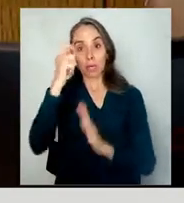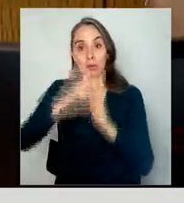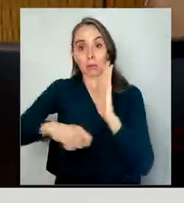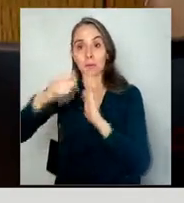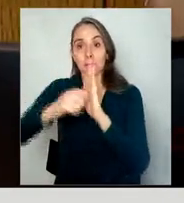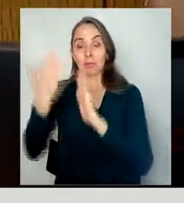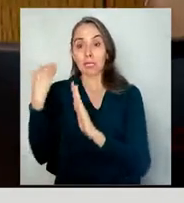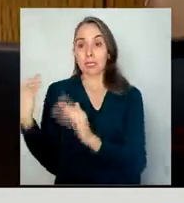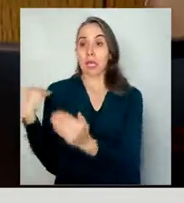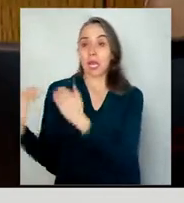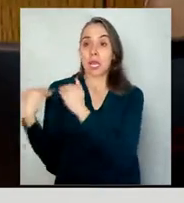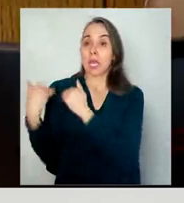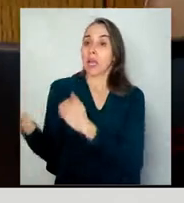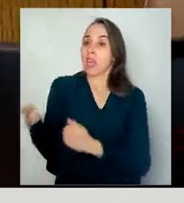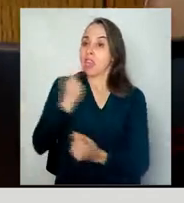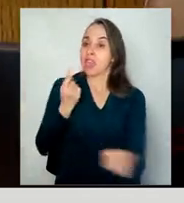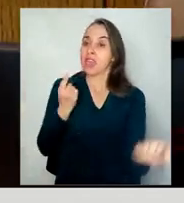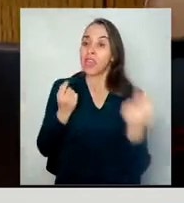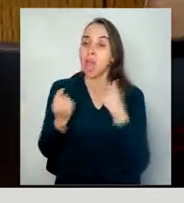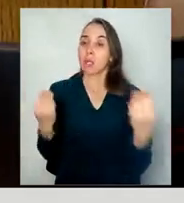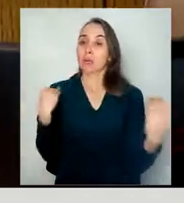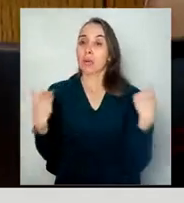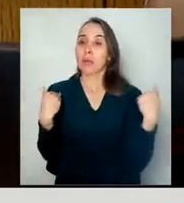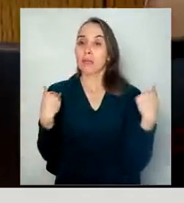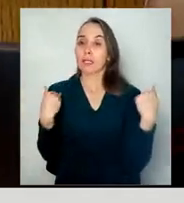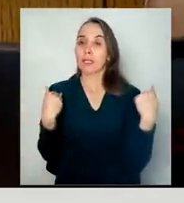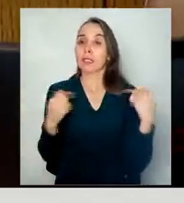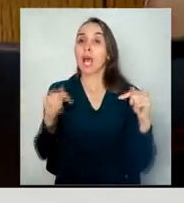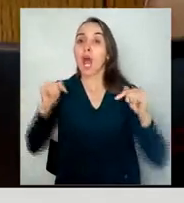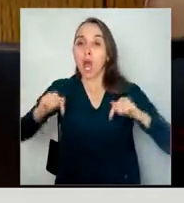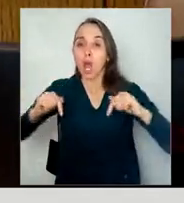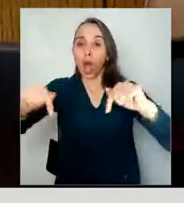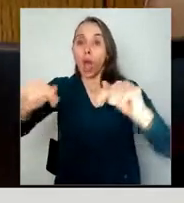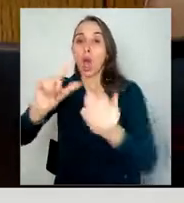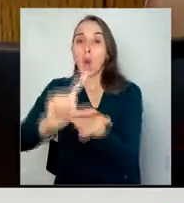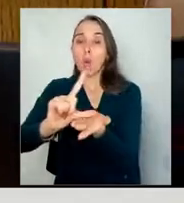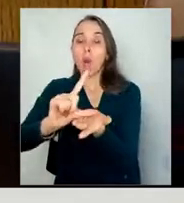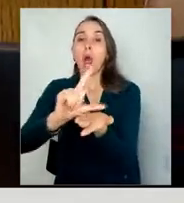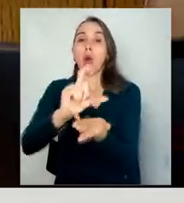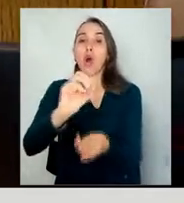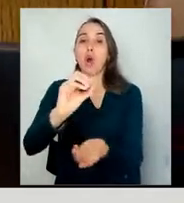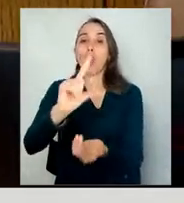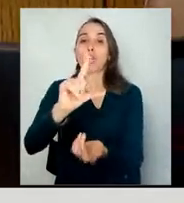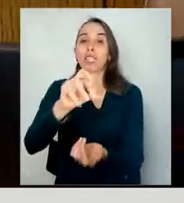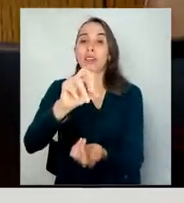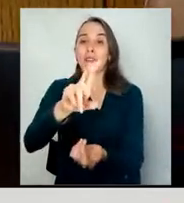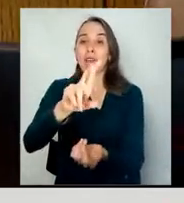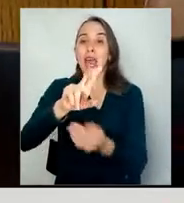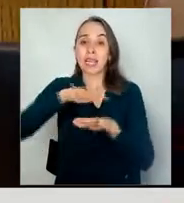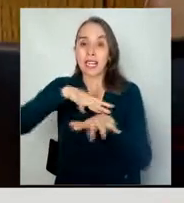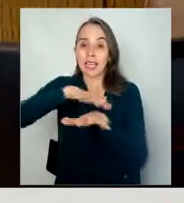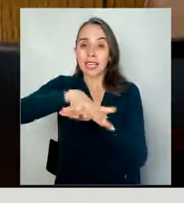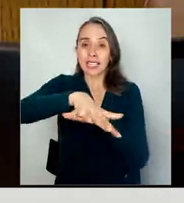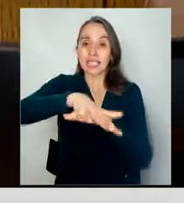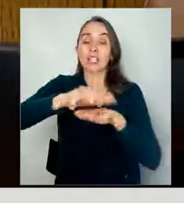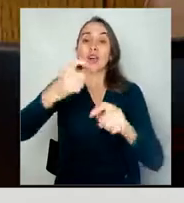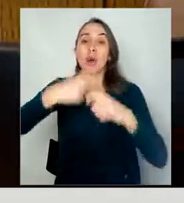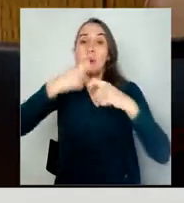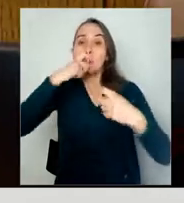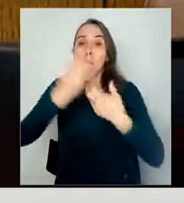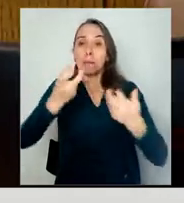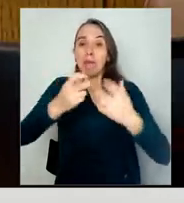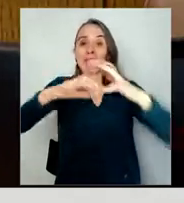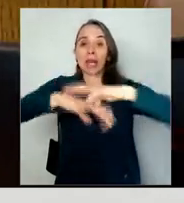en puntos como el sector de olivar en donde a pesar de que hay un un decreto que no se pueden extraer árido